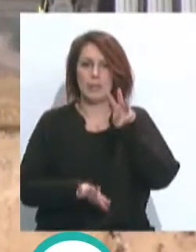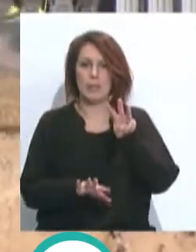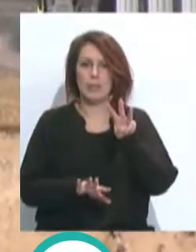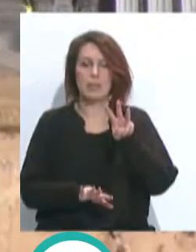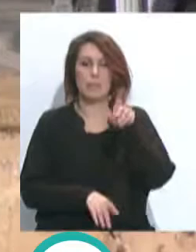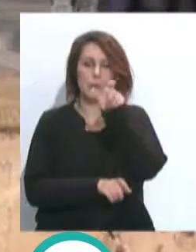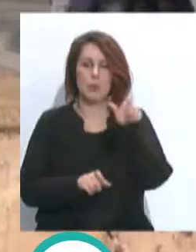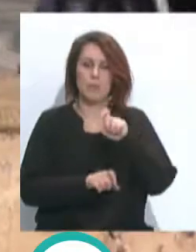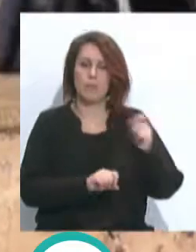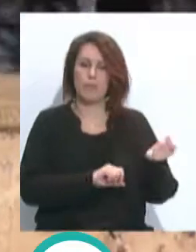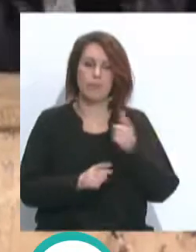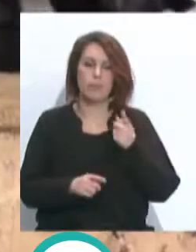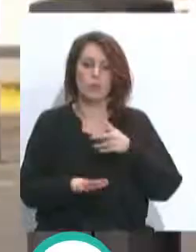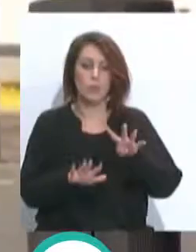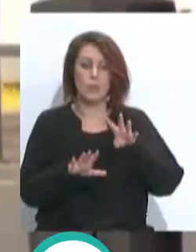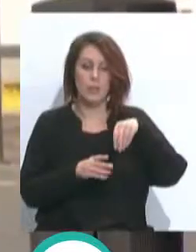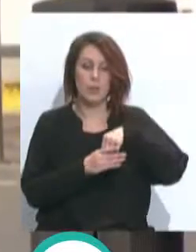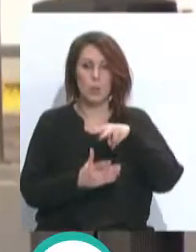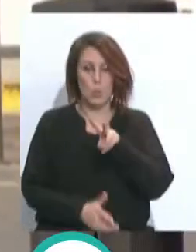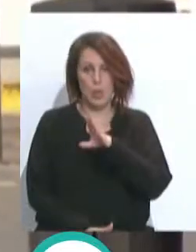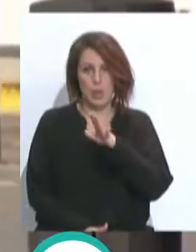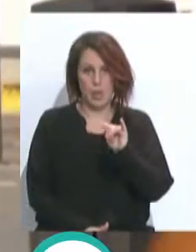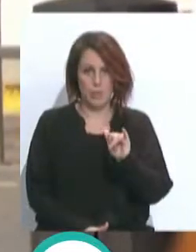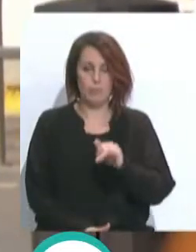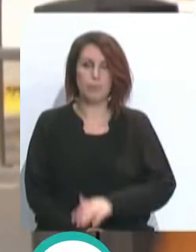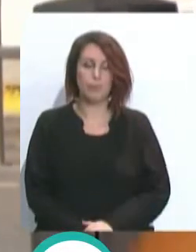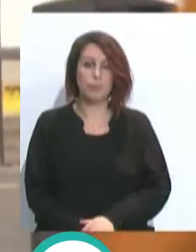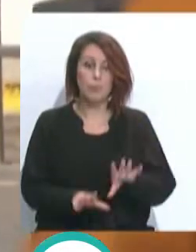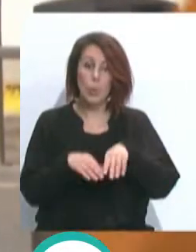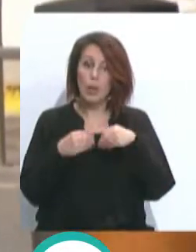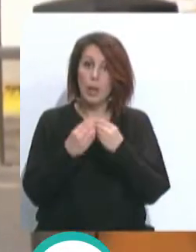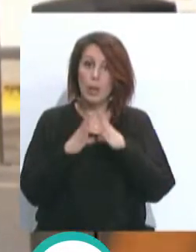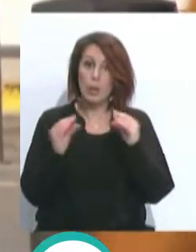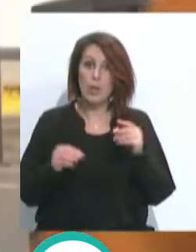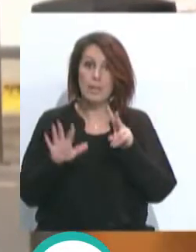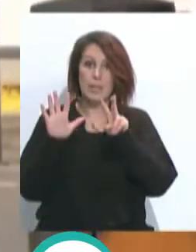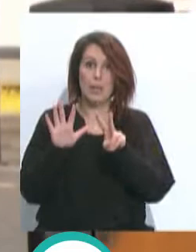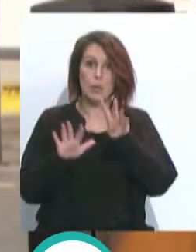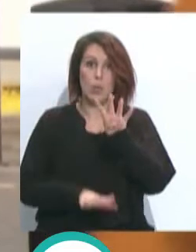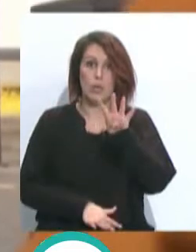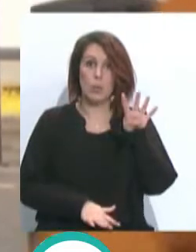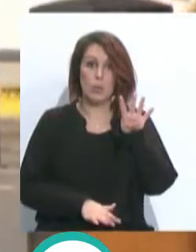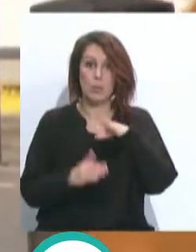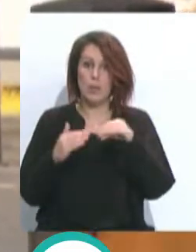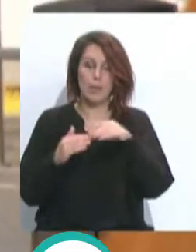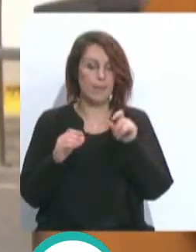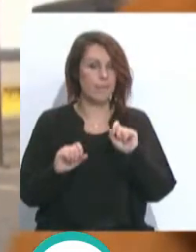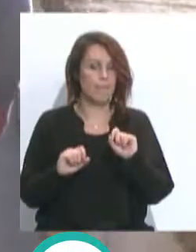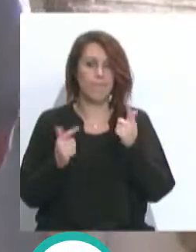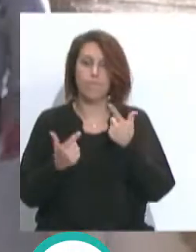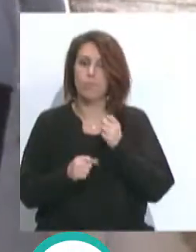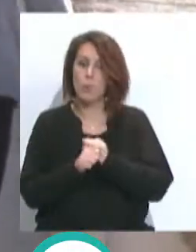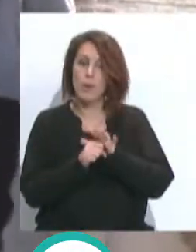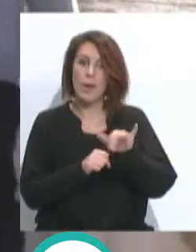ingresadas, de las que 9 permanecen en cuidados intensivos. En el total de Andalucía son 744 pacientes confirmados con